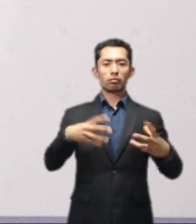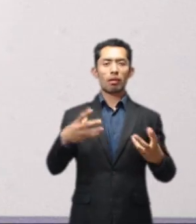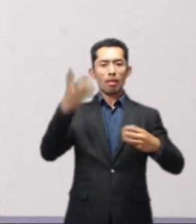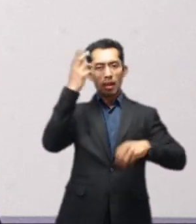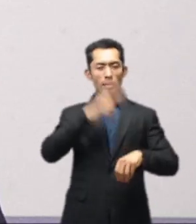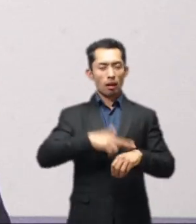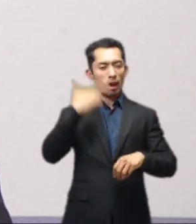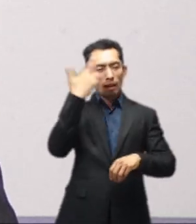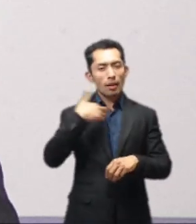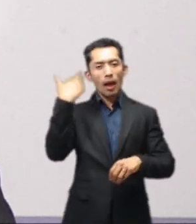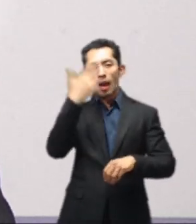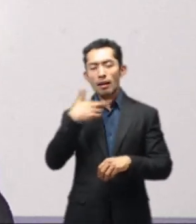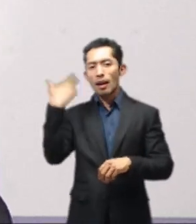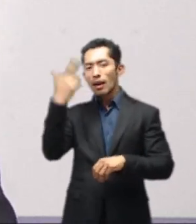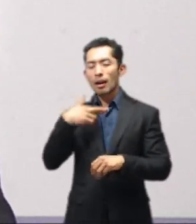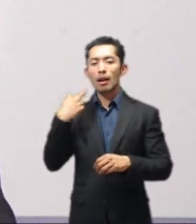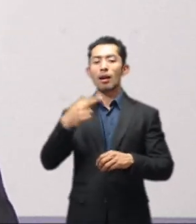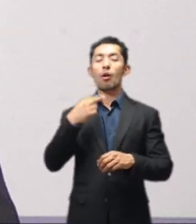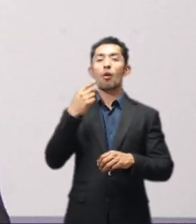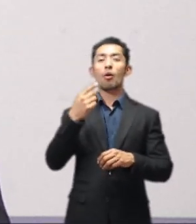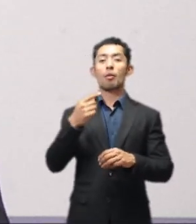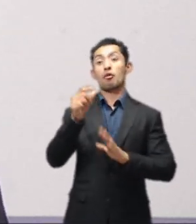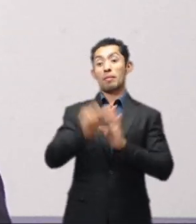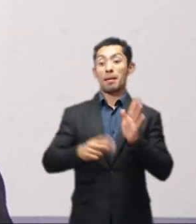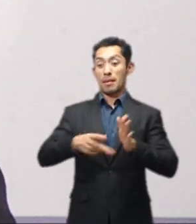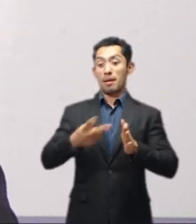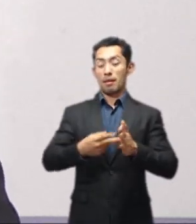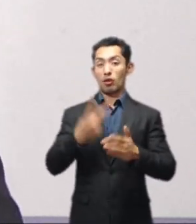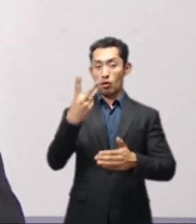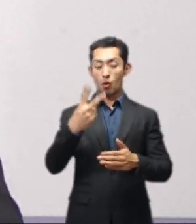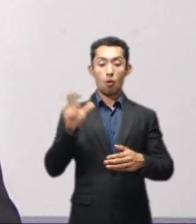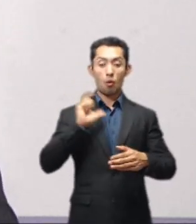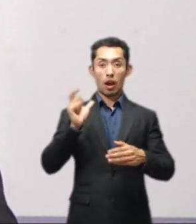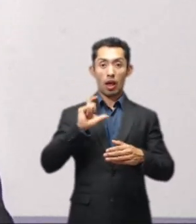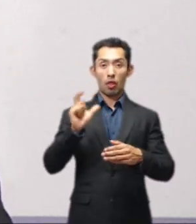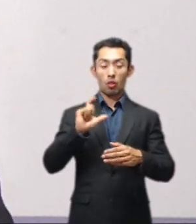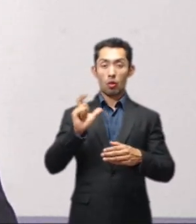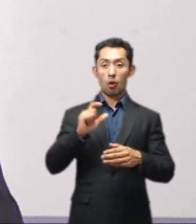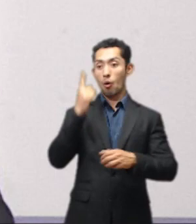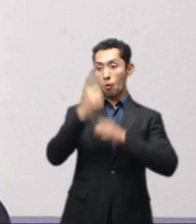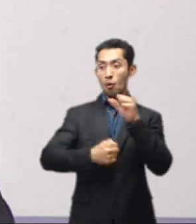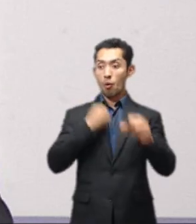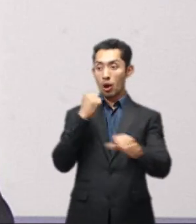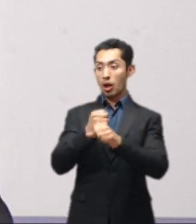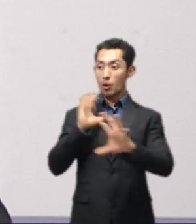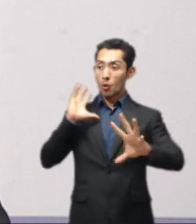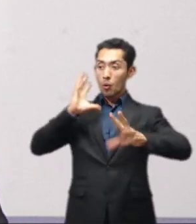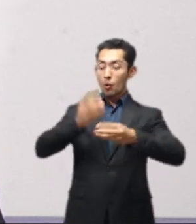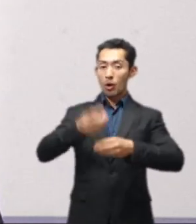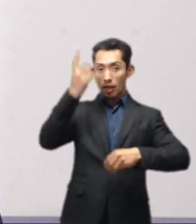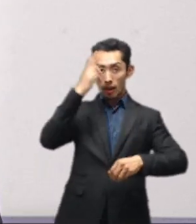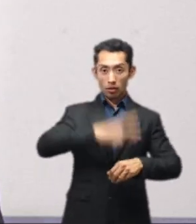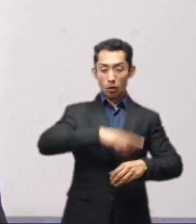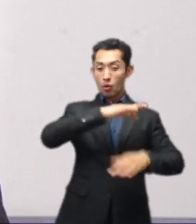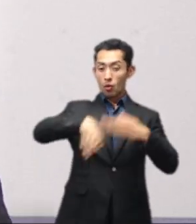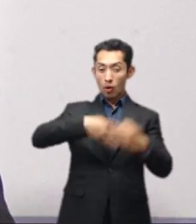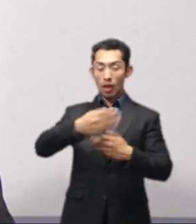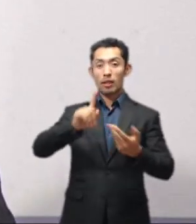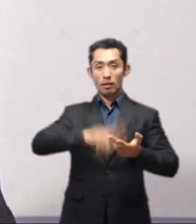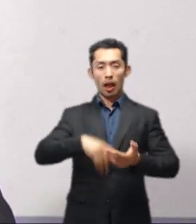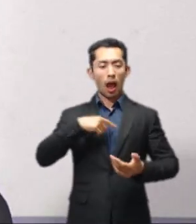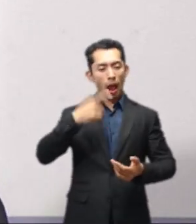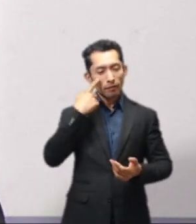direcciones eh dos veces por mes y que al término de de un año pues todas las direcciones tuvieran esa